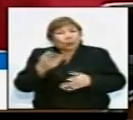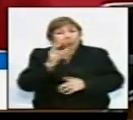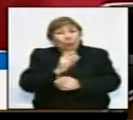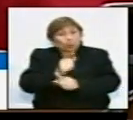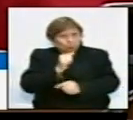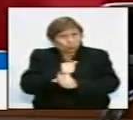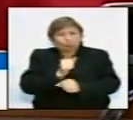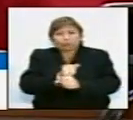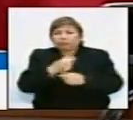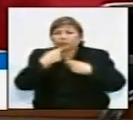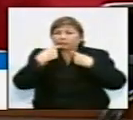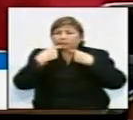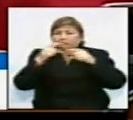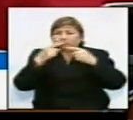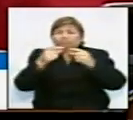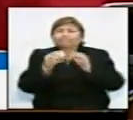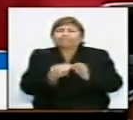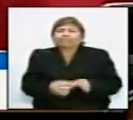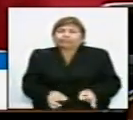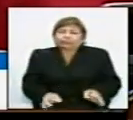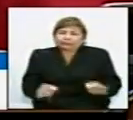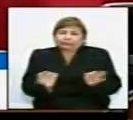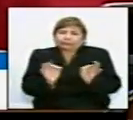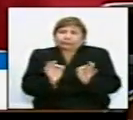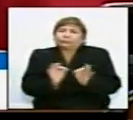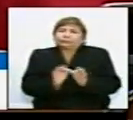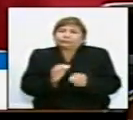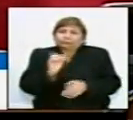trabajar. Nos tiene que importar, por supuesto,